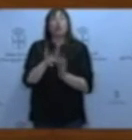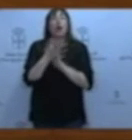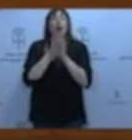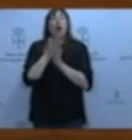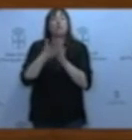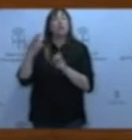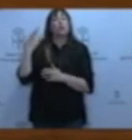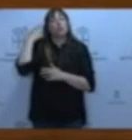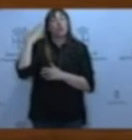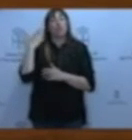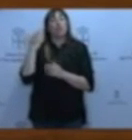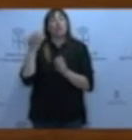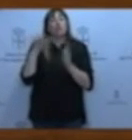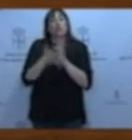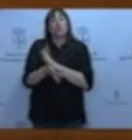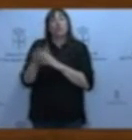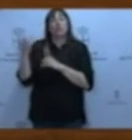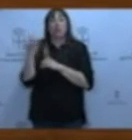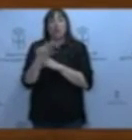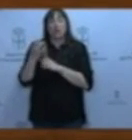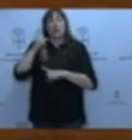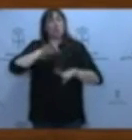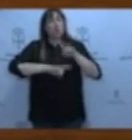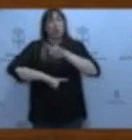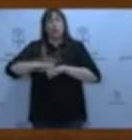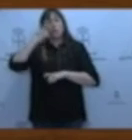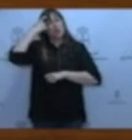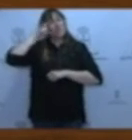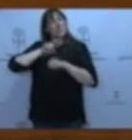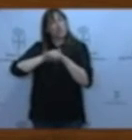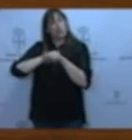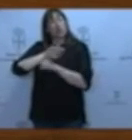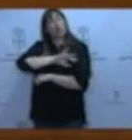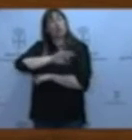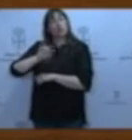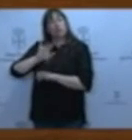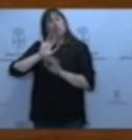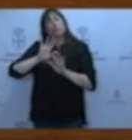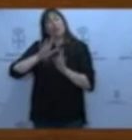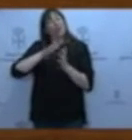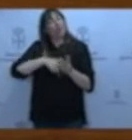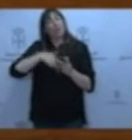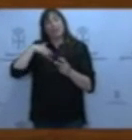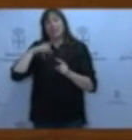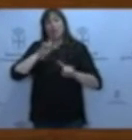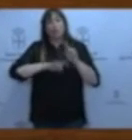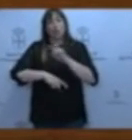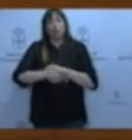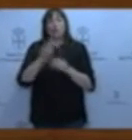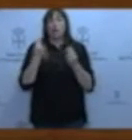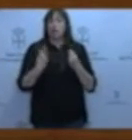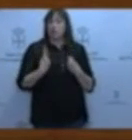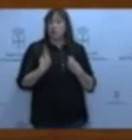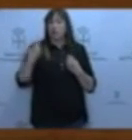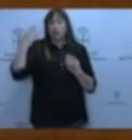suicidios implica hablar de problemas psicológicos, pero sobre todo implica hablar de problemas de la vida. Detrás de un suicidio hay